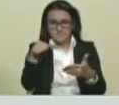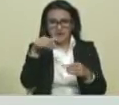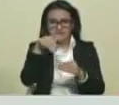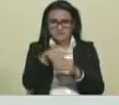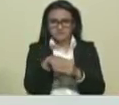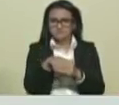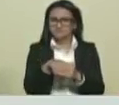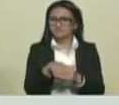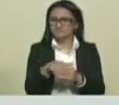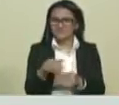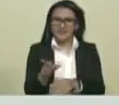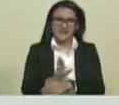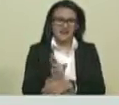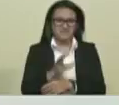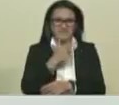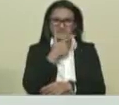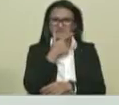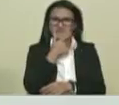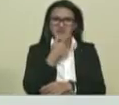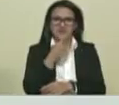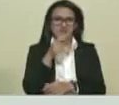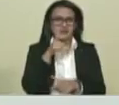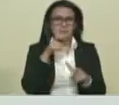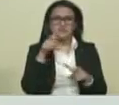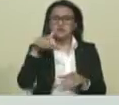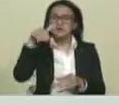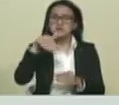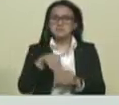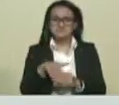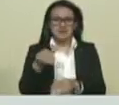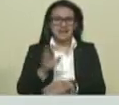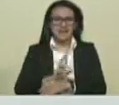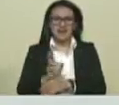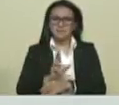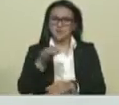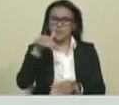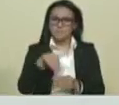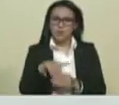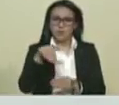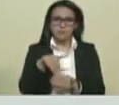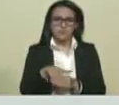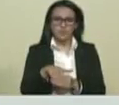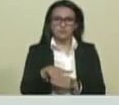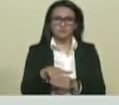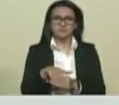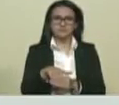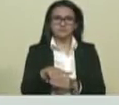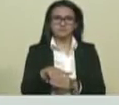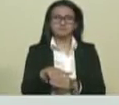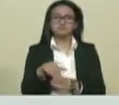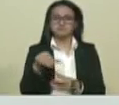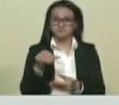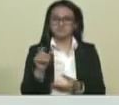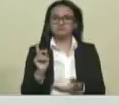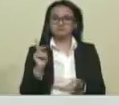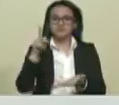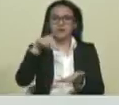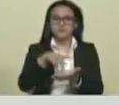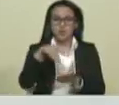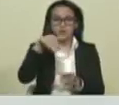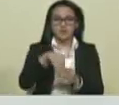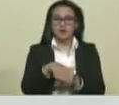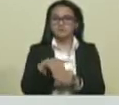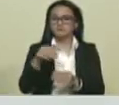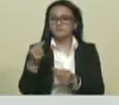sumamente rápido. Las personas están votando muy rápidamente, las electoras y los electores llegan al centro de votación, se